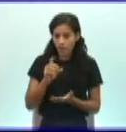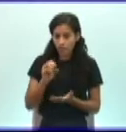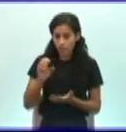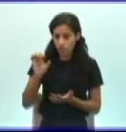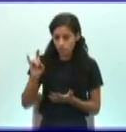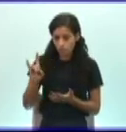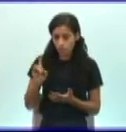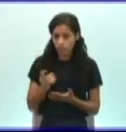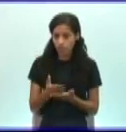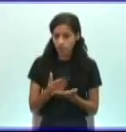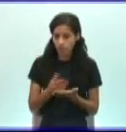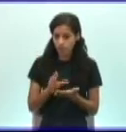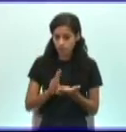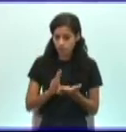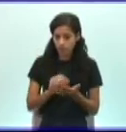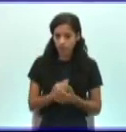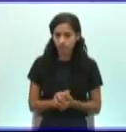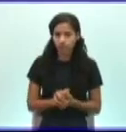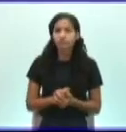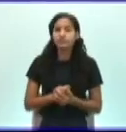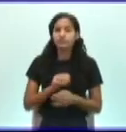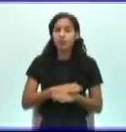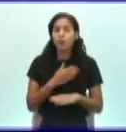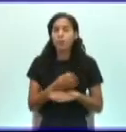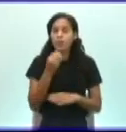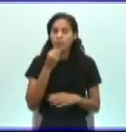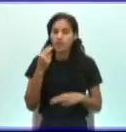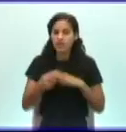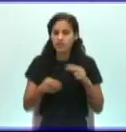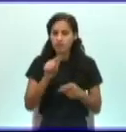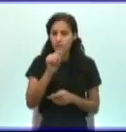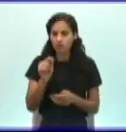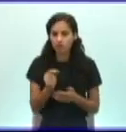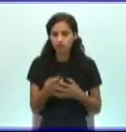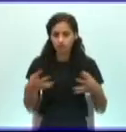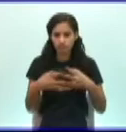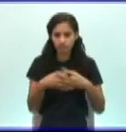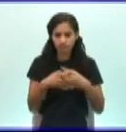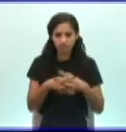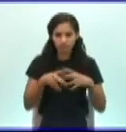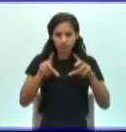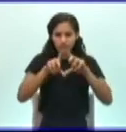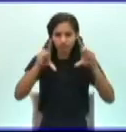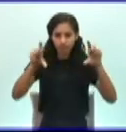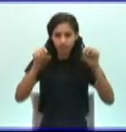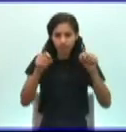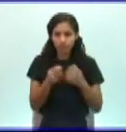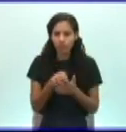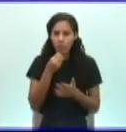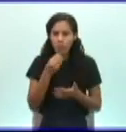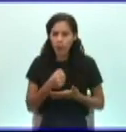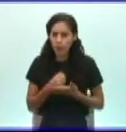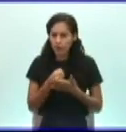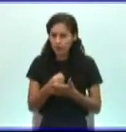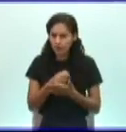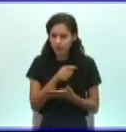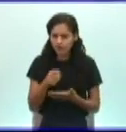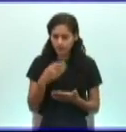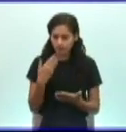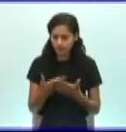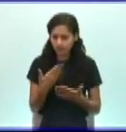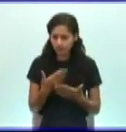libro de lectura, realicen preguntas sobre el texto, de modo que les permita comprobar si los niños